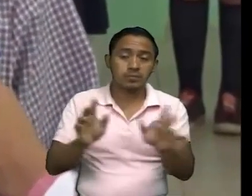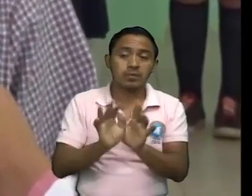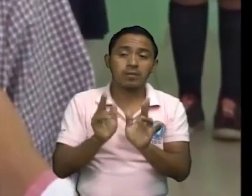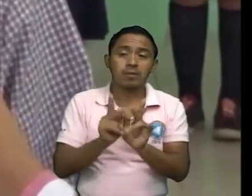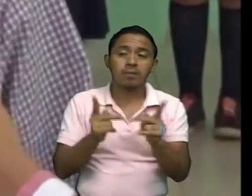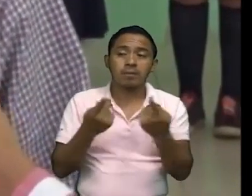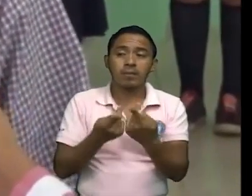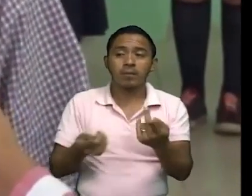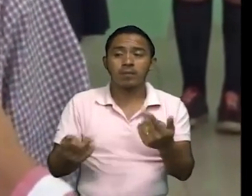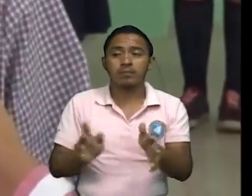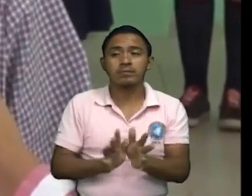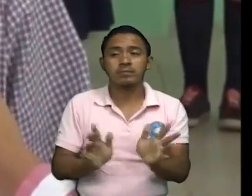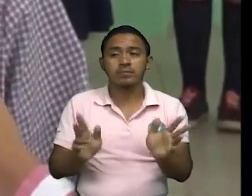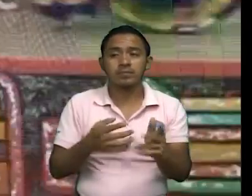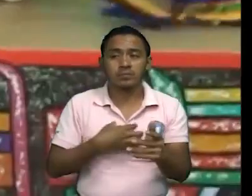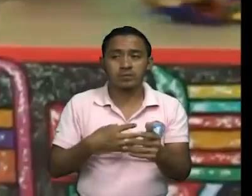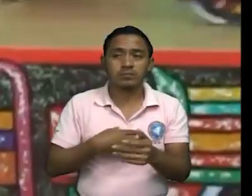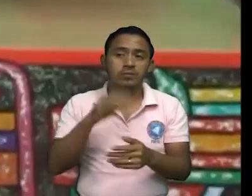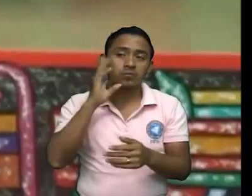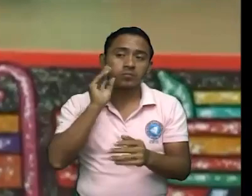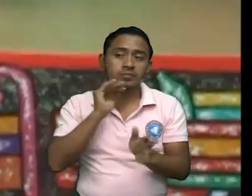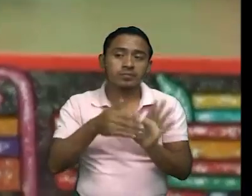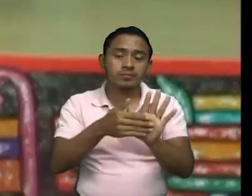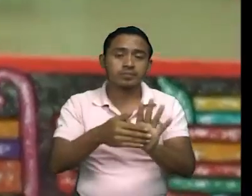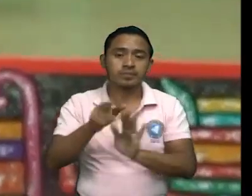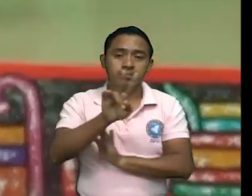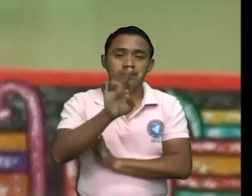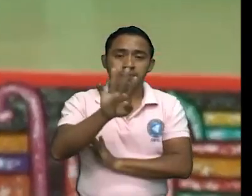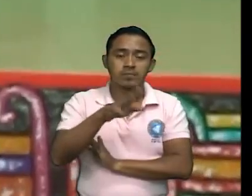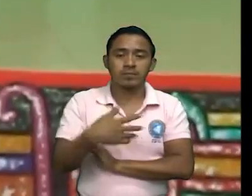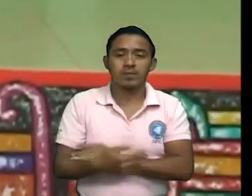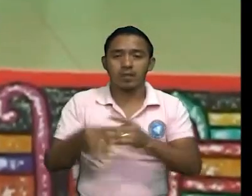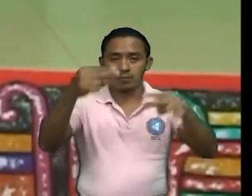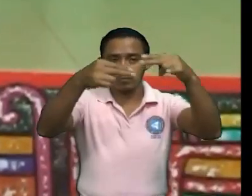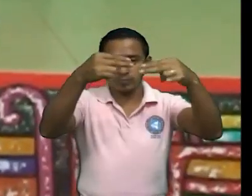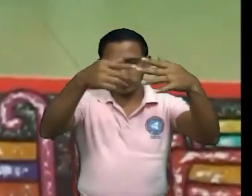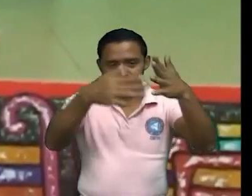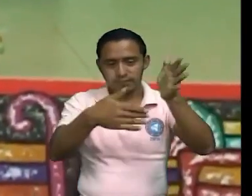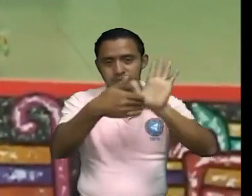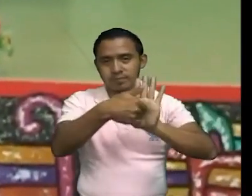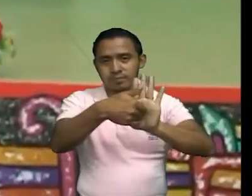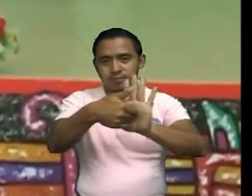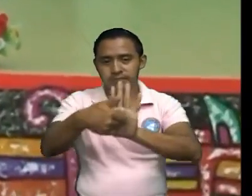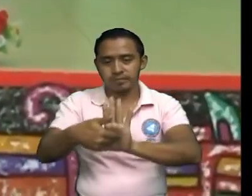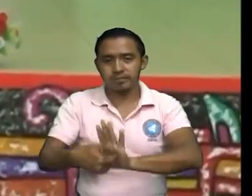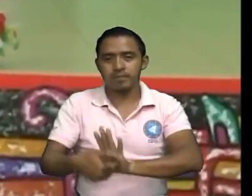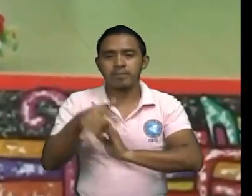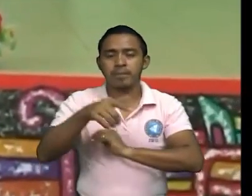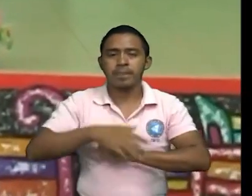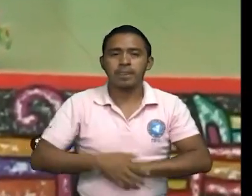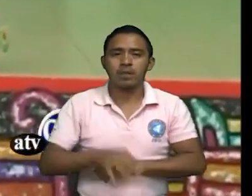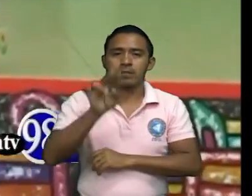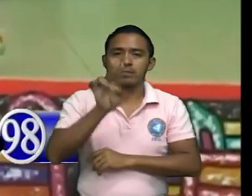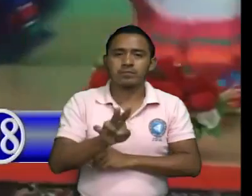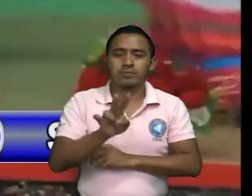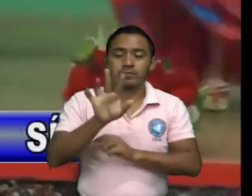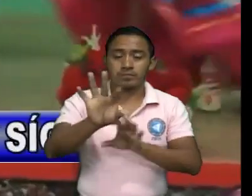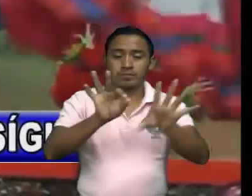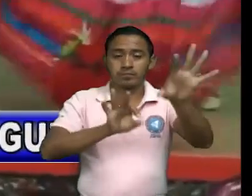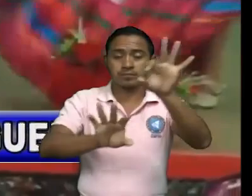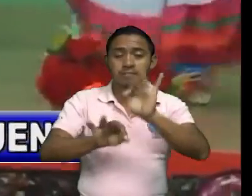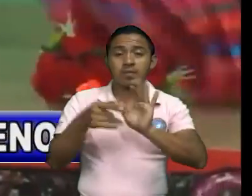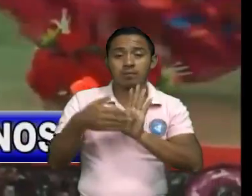público nicaragüense, su talento. De los 23 números artísticos presentados en esta gala, dos fueron elegidos